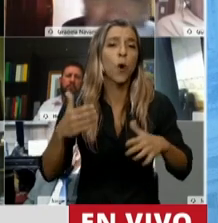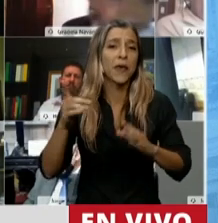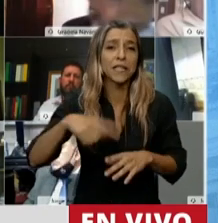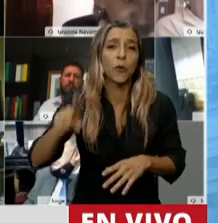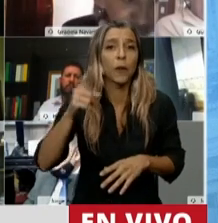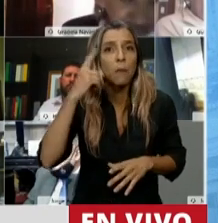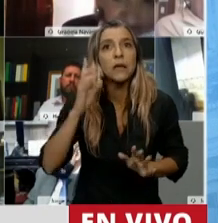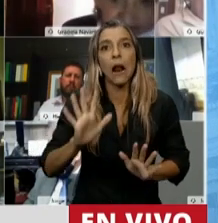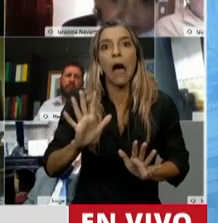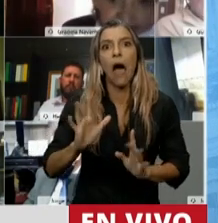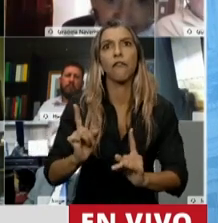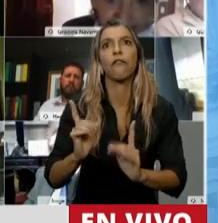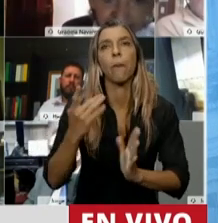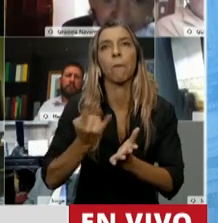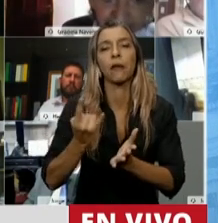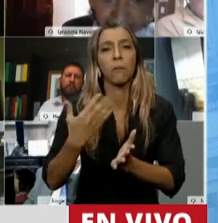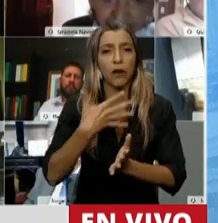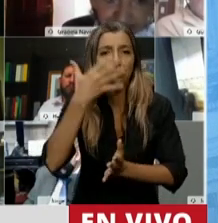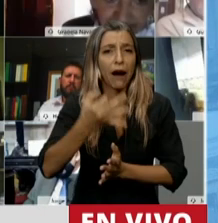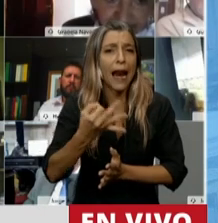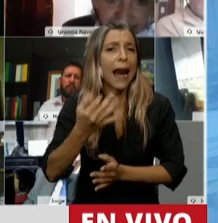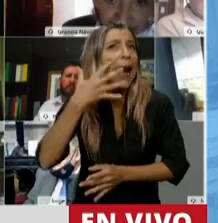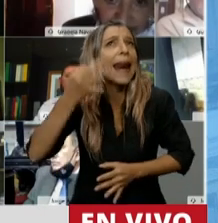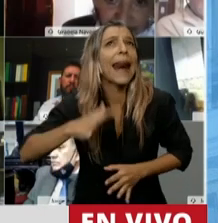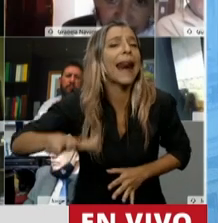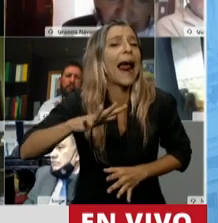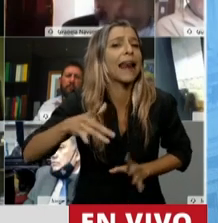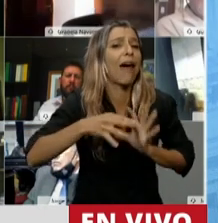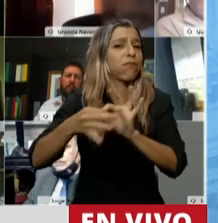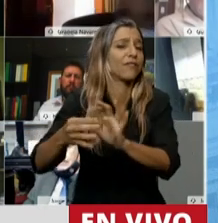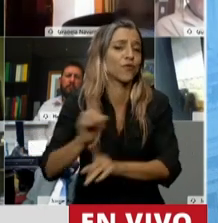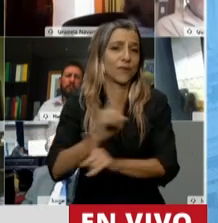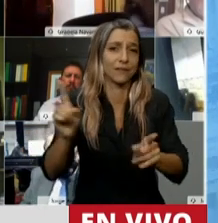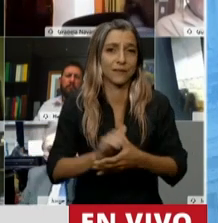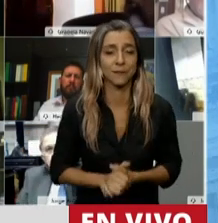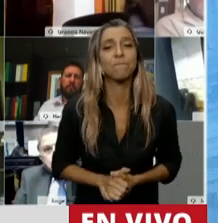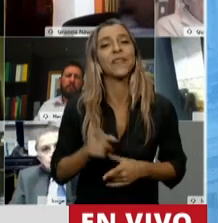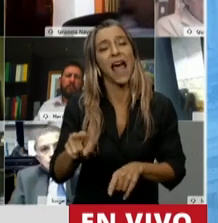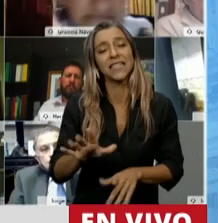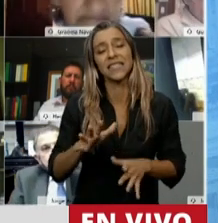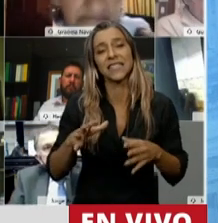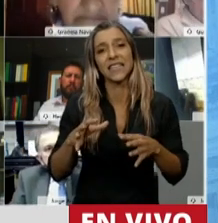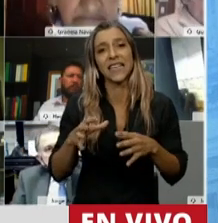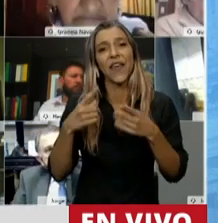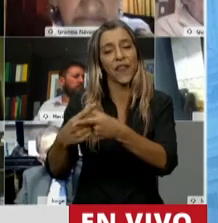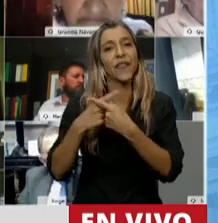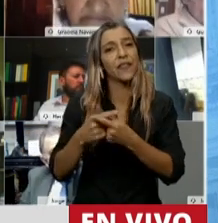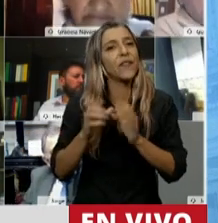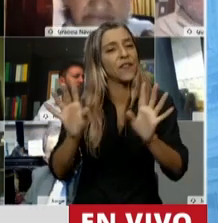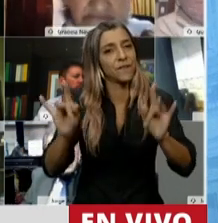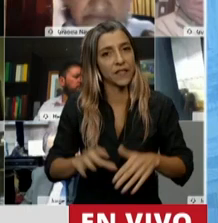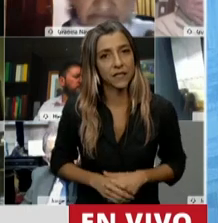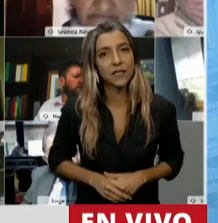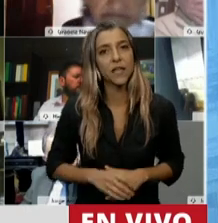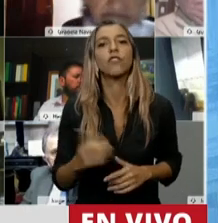en realidad. Es muy difícil discutir así y poder aportar a estas leyes. Nosotros necesitábamos hoy una señal